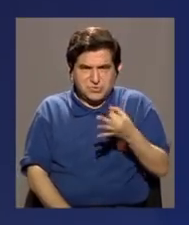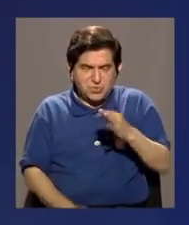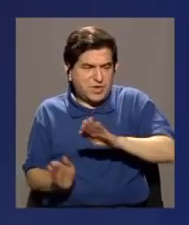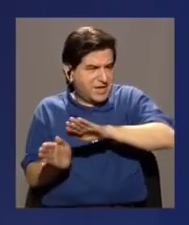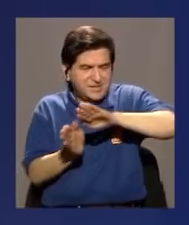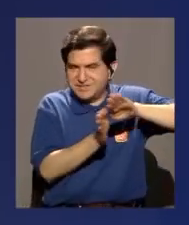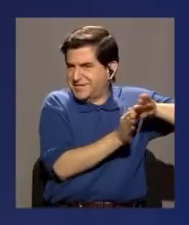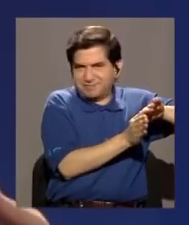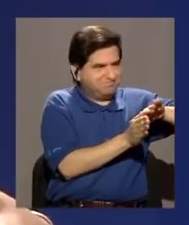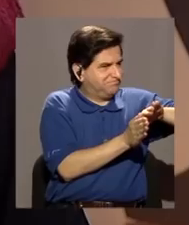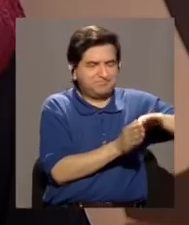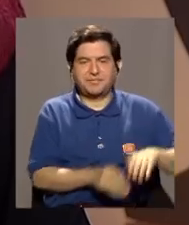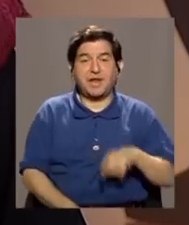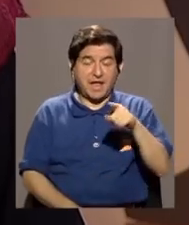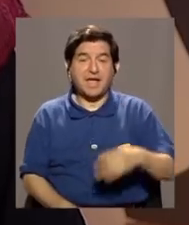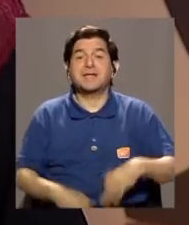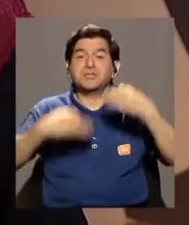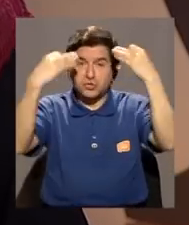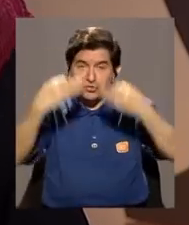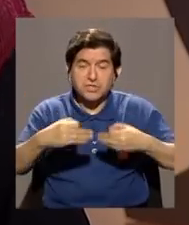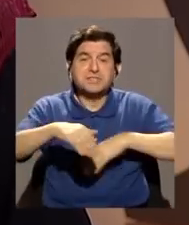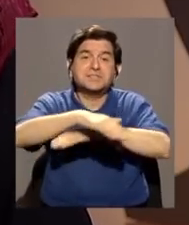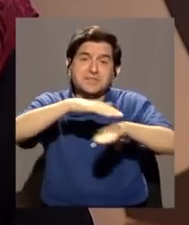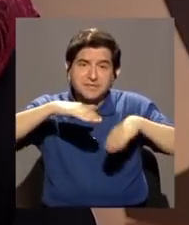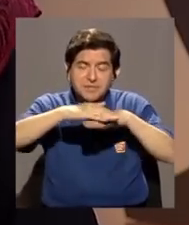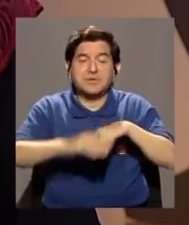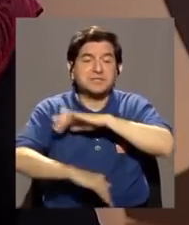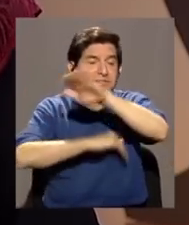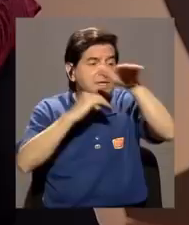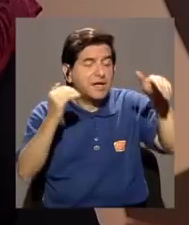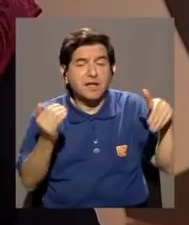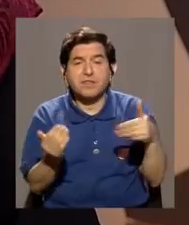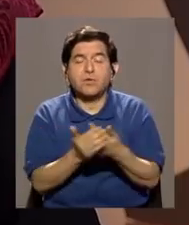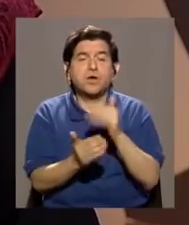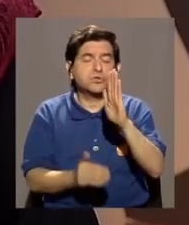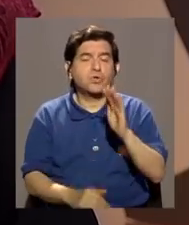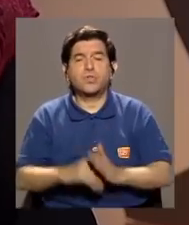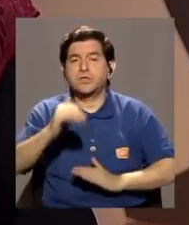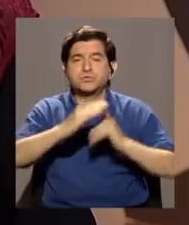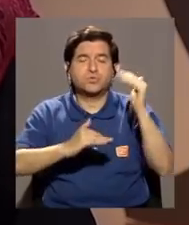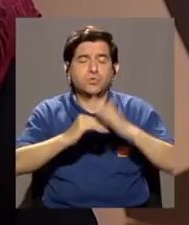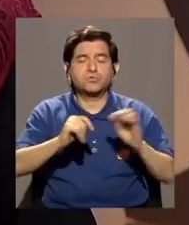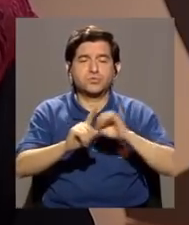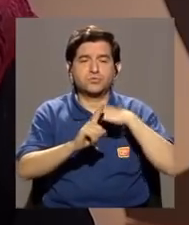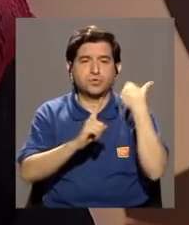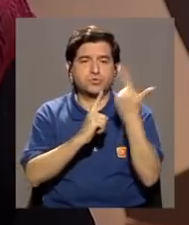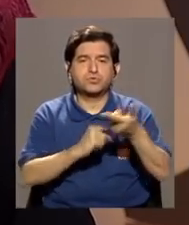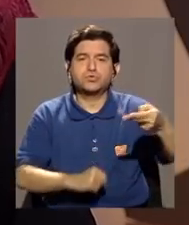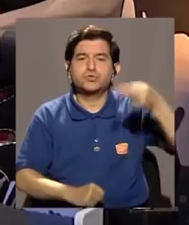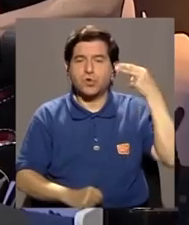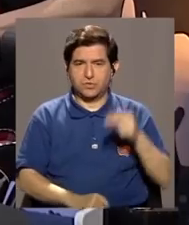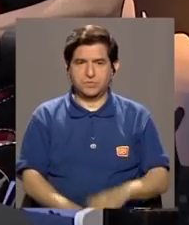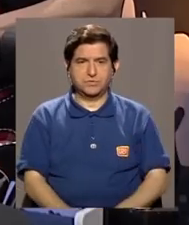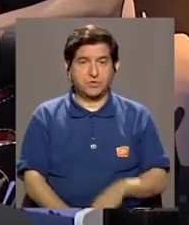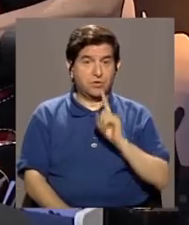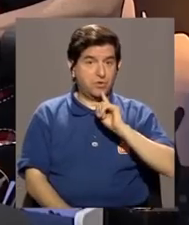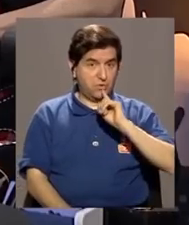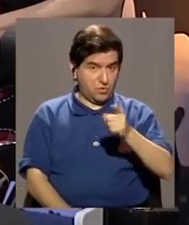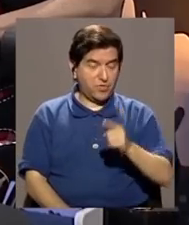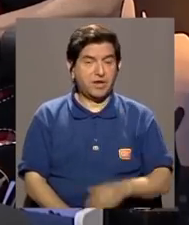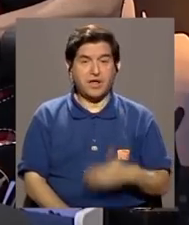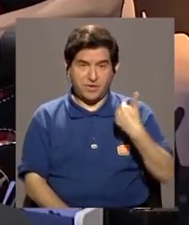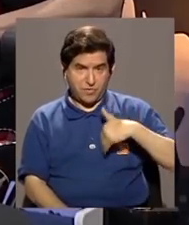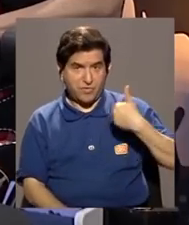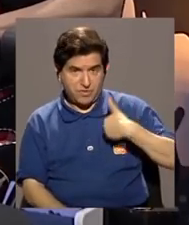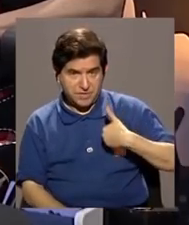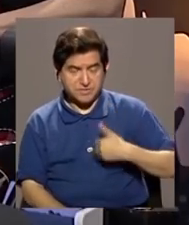en la puerta sino que toman decisiones en base a toda su construcción sociohistórica está eso eso fue las